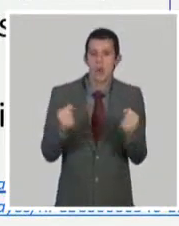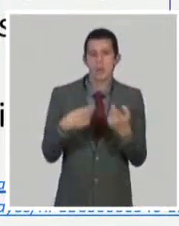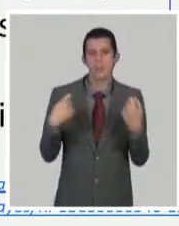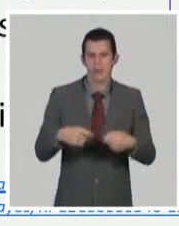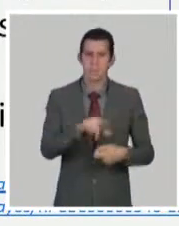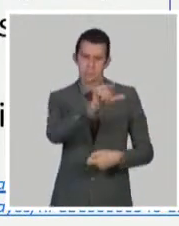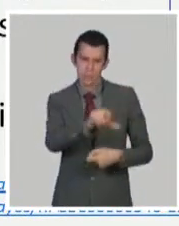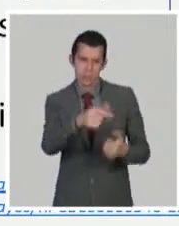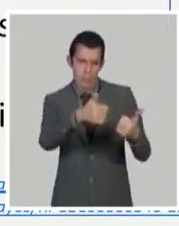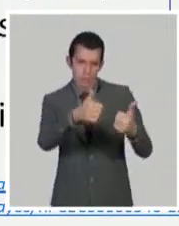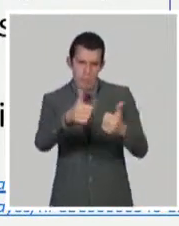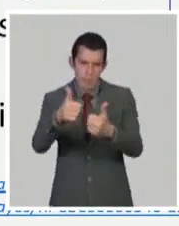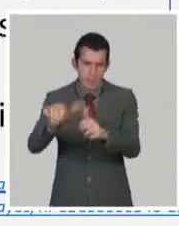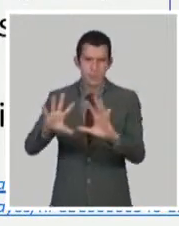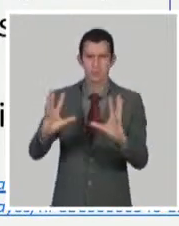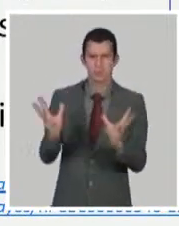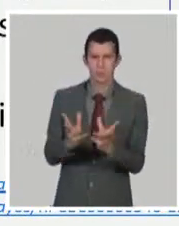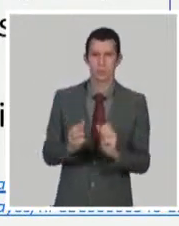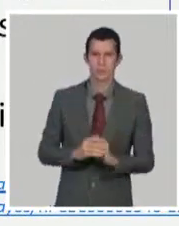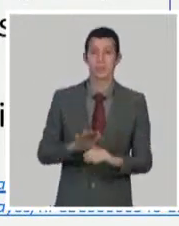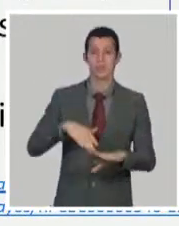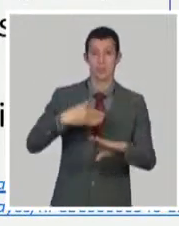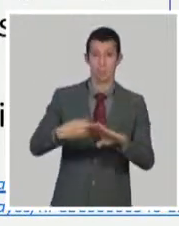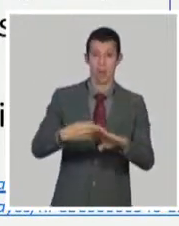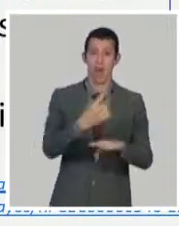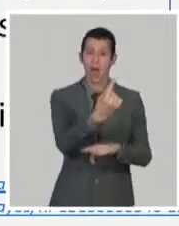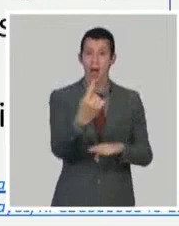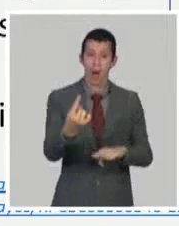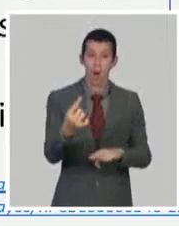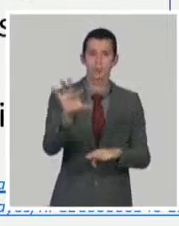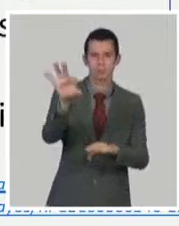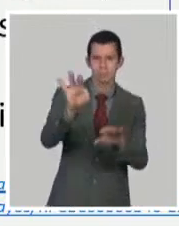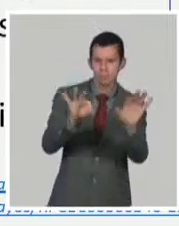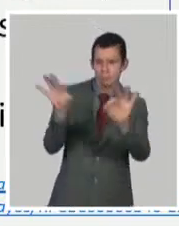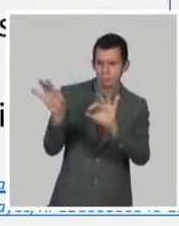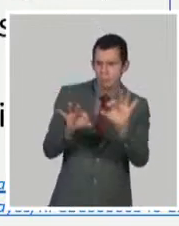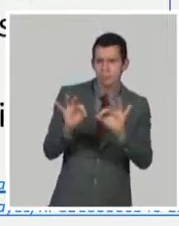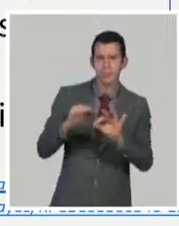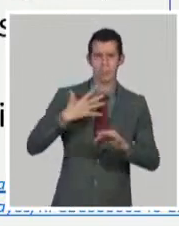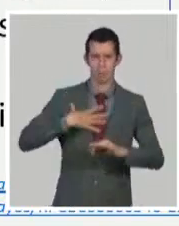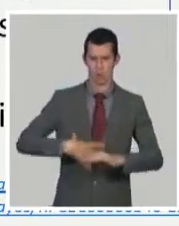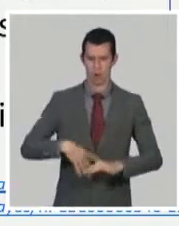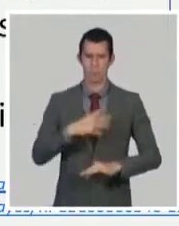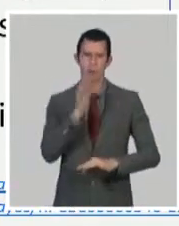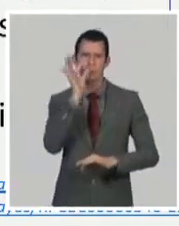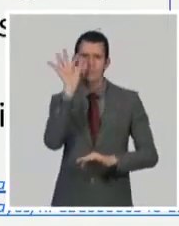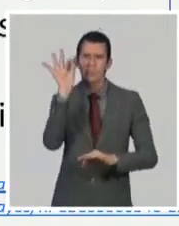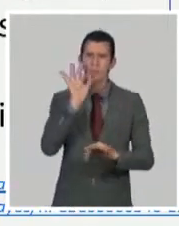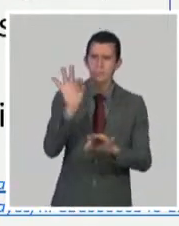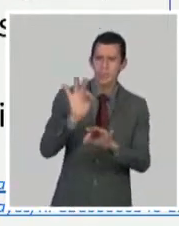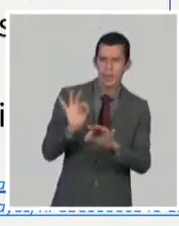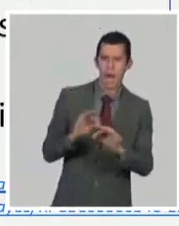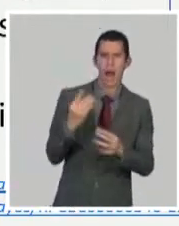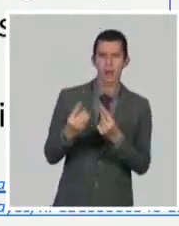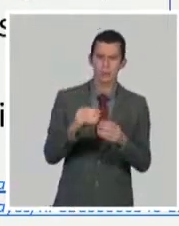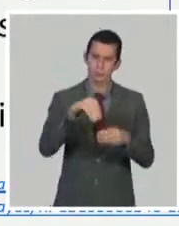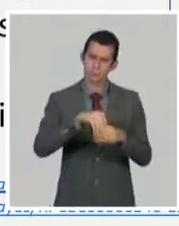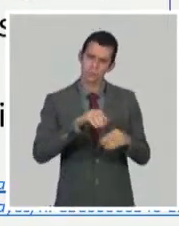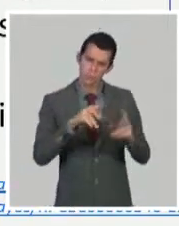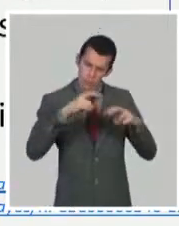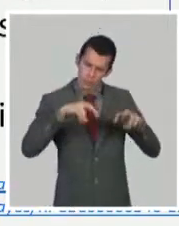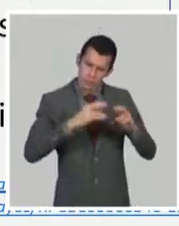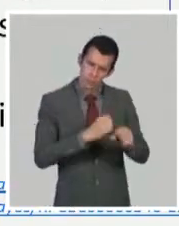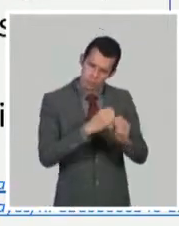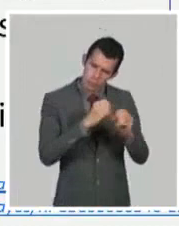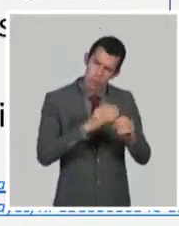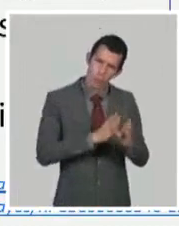y los analistas reciben todo esto además con un segamiento. Pues tanto hay que hacer el análisis y después otro comité hace el pareamiento de las